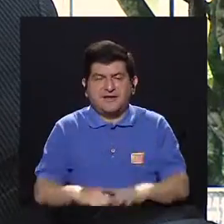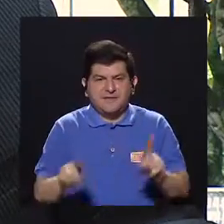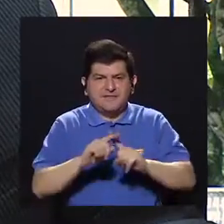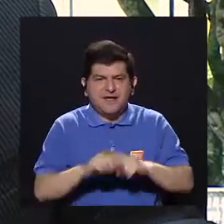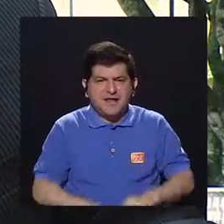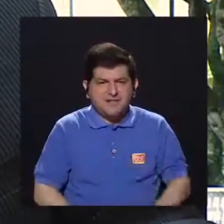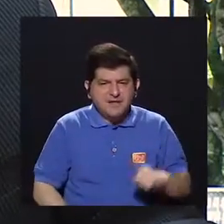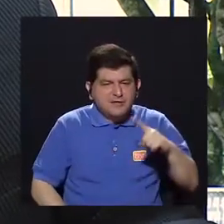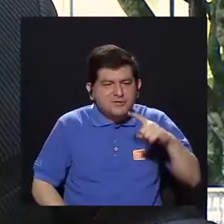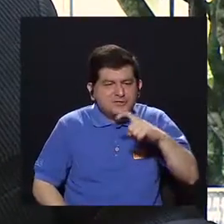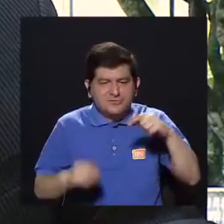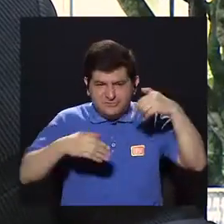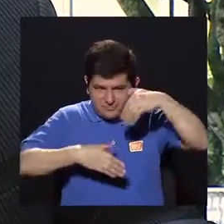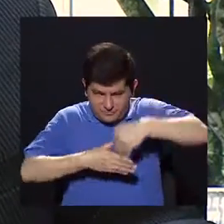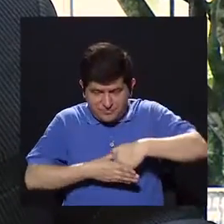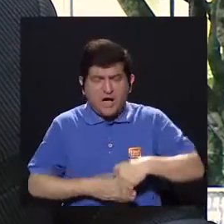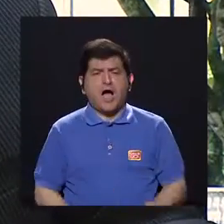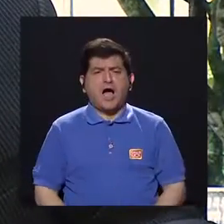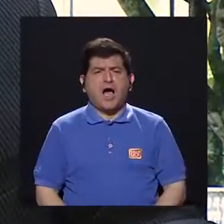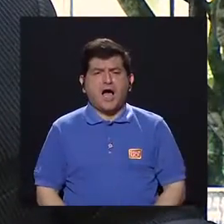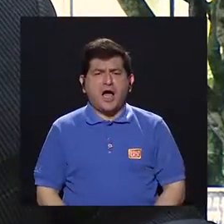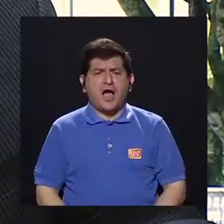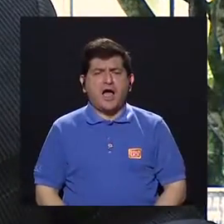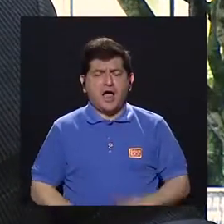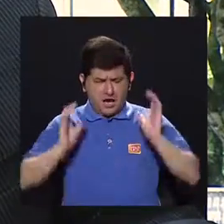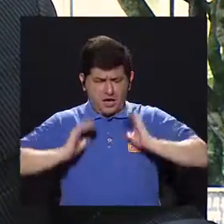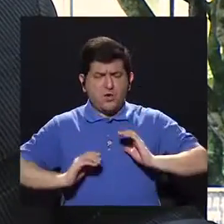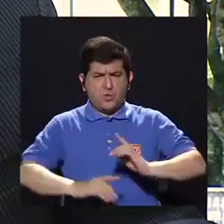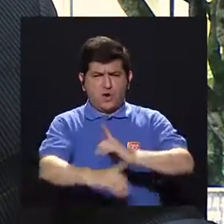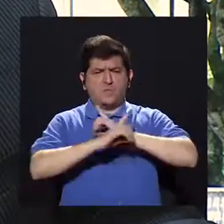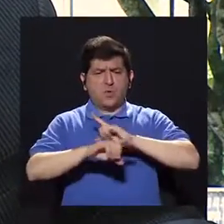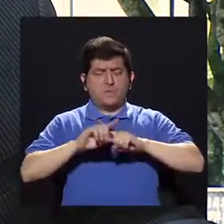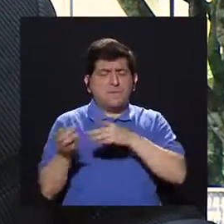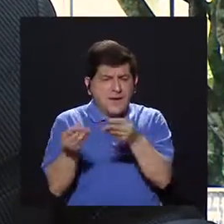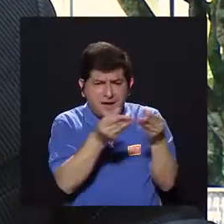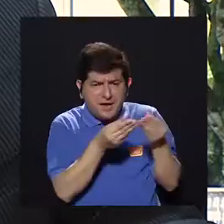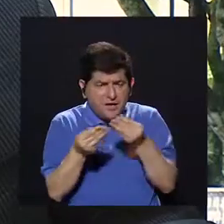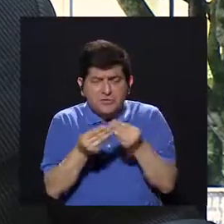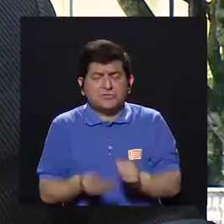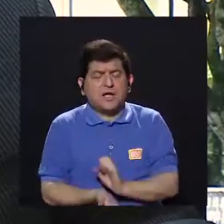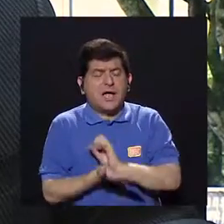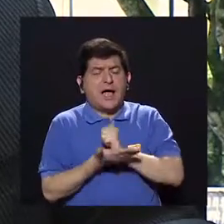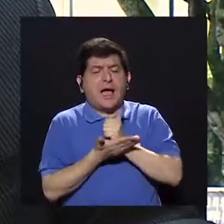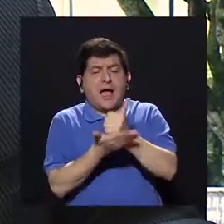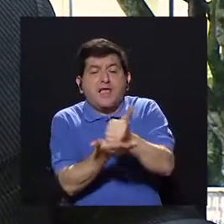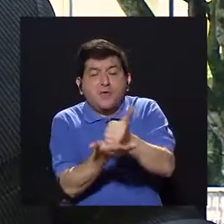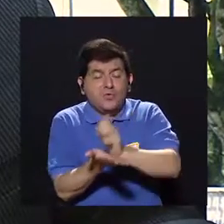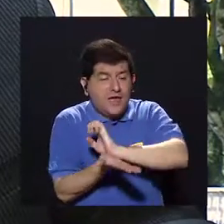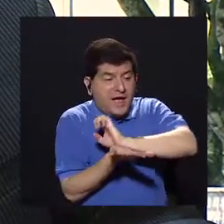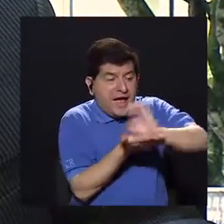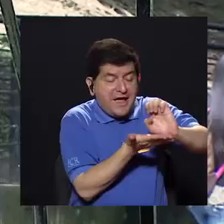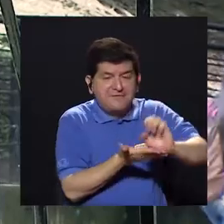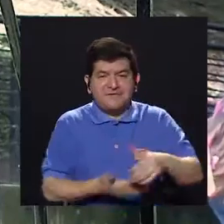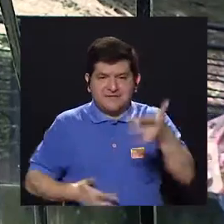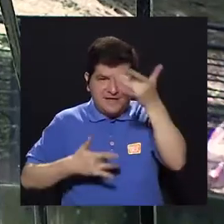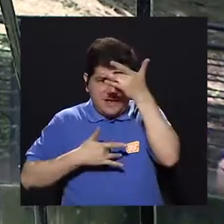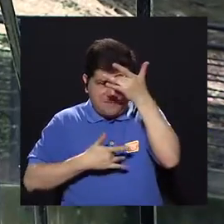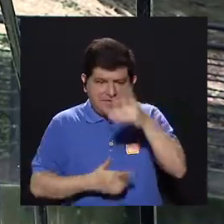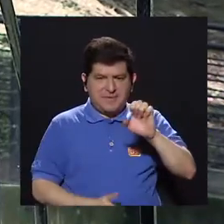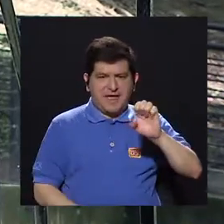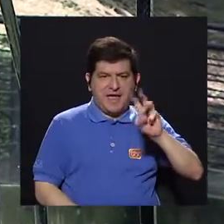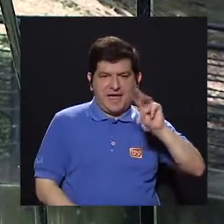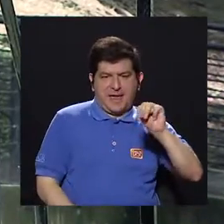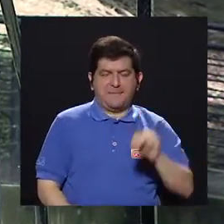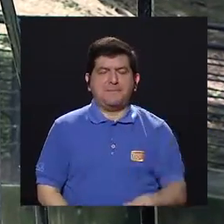comillas, lombrices, el organismo se defendió contra la lombrices, pero formó sustancias que nos va a prevenir de la esclerosis múltiple. Es toda